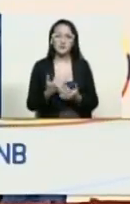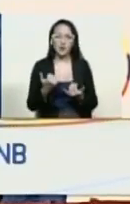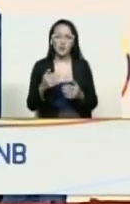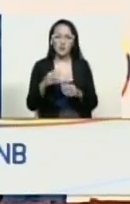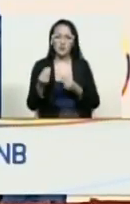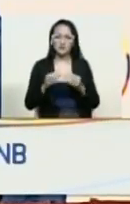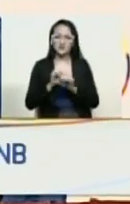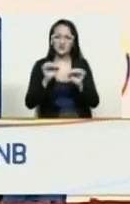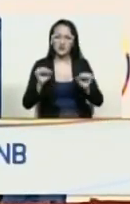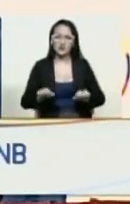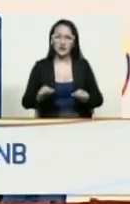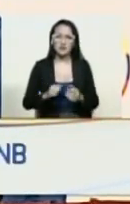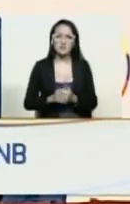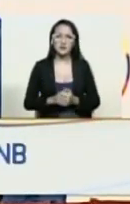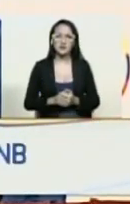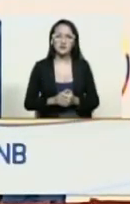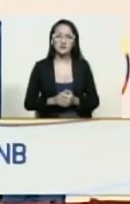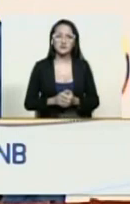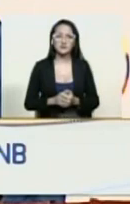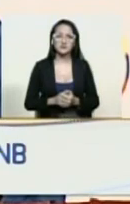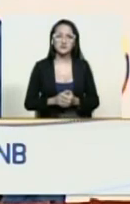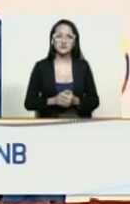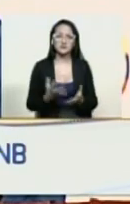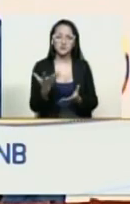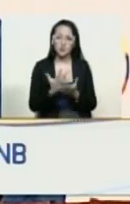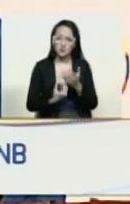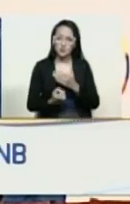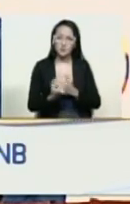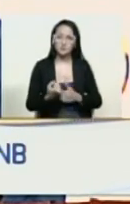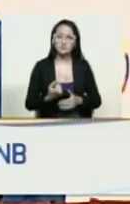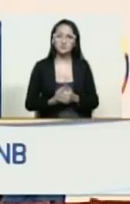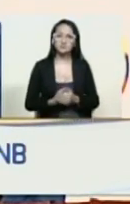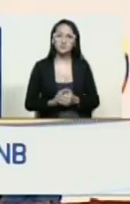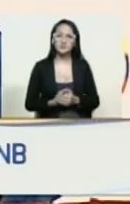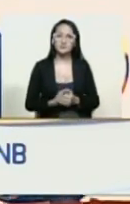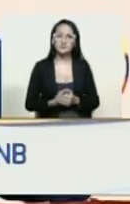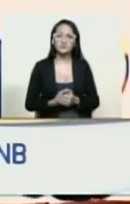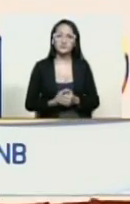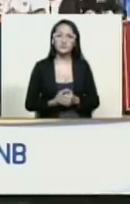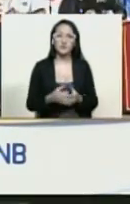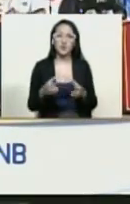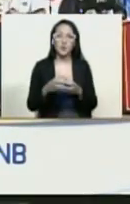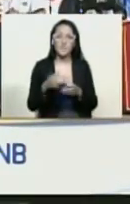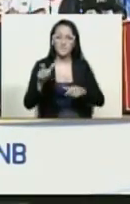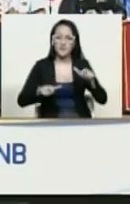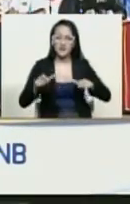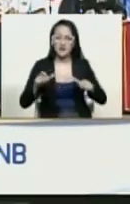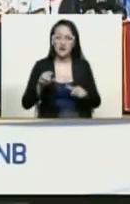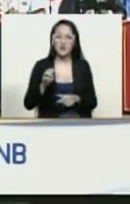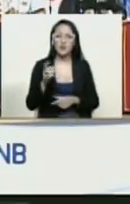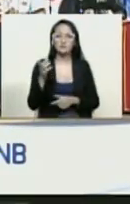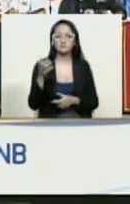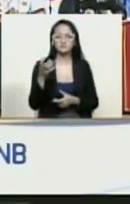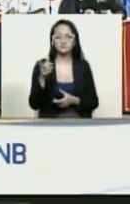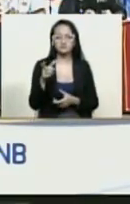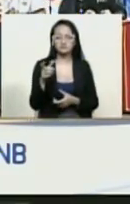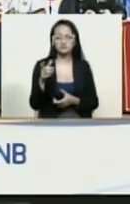un sistema, vicepresidenta, compañera Delcy, compañero Néstor Reverol, compañero Vladimir